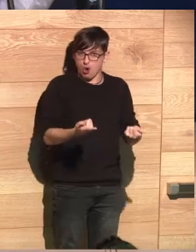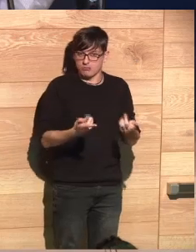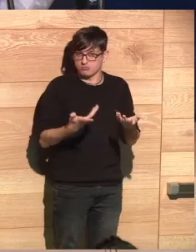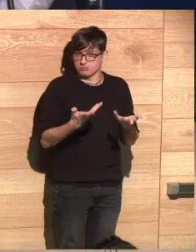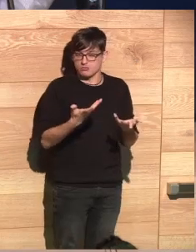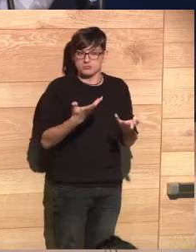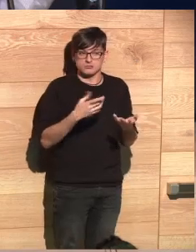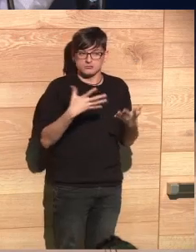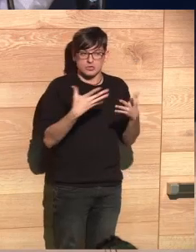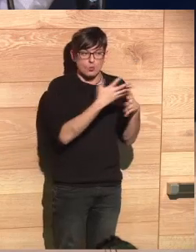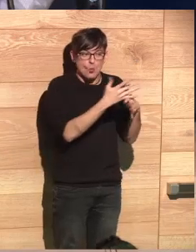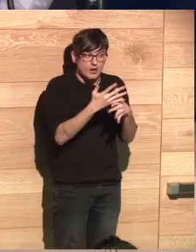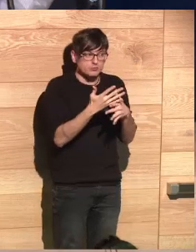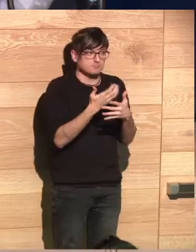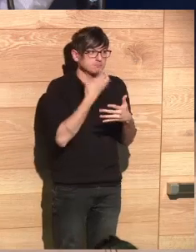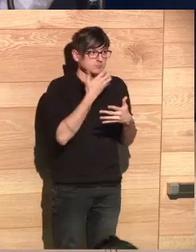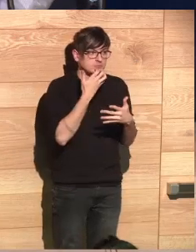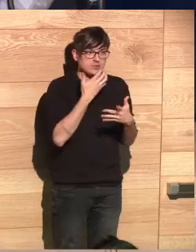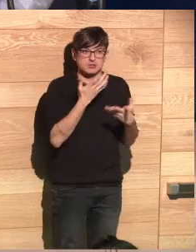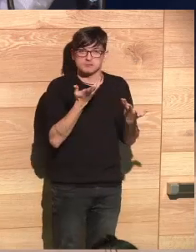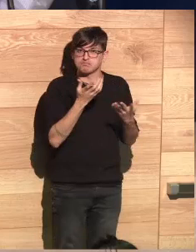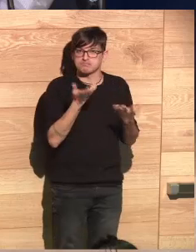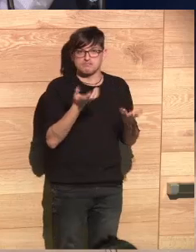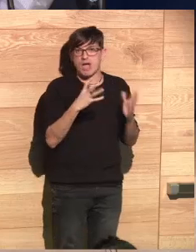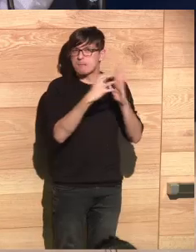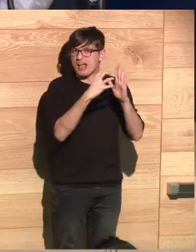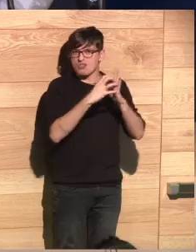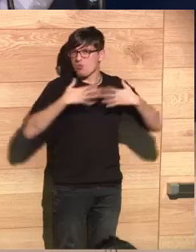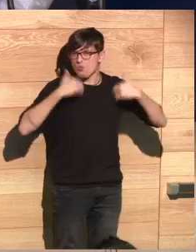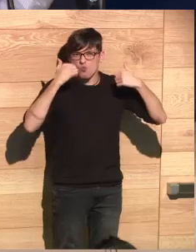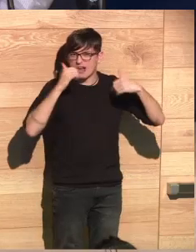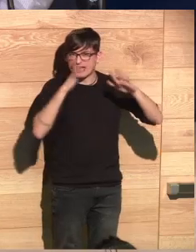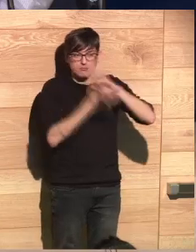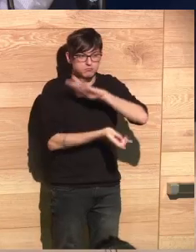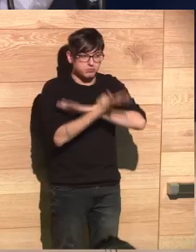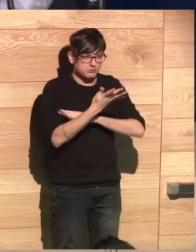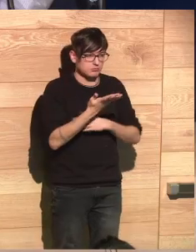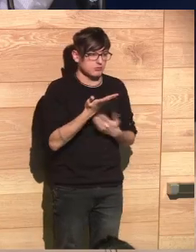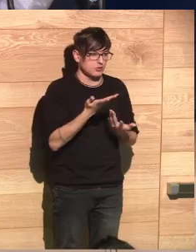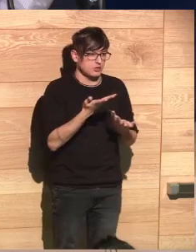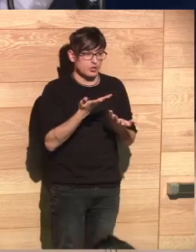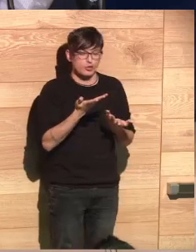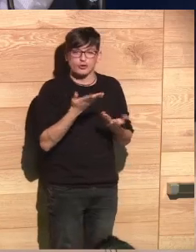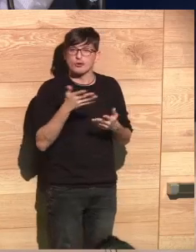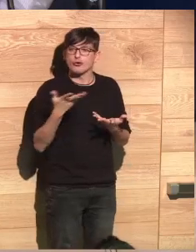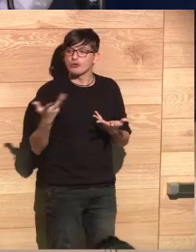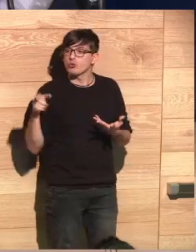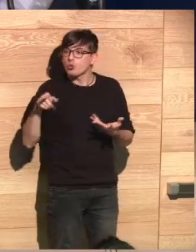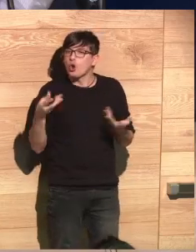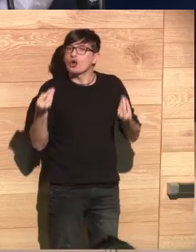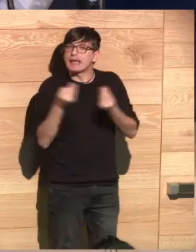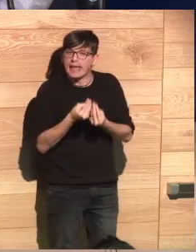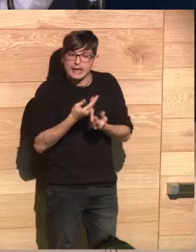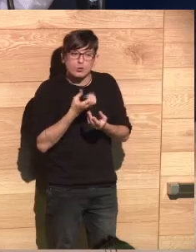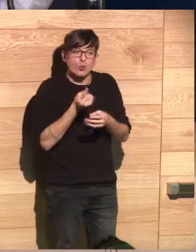juegos a los que se juega con esto, ¿no? Es decir, los que genera cualquier aplicación. Cuándo lo llevas, dónde estás, con quién estás, cuándo lo